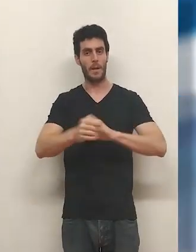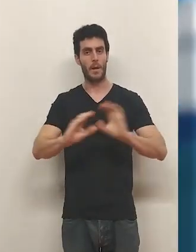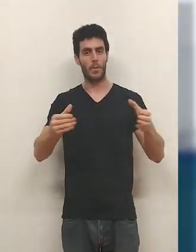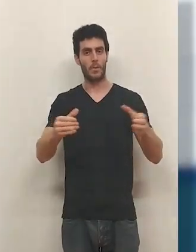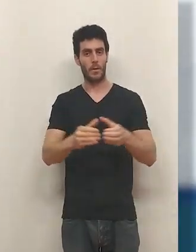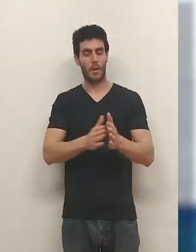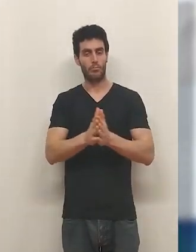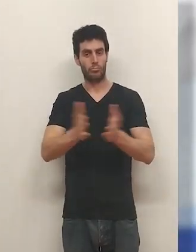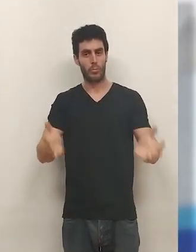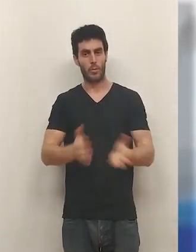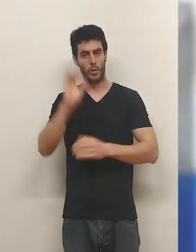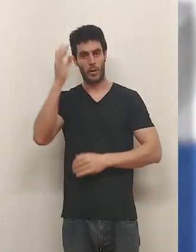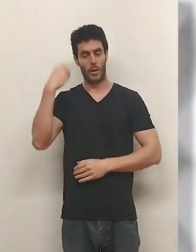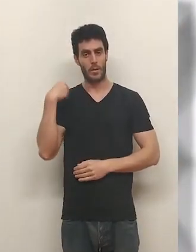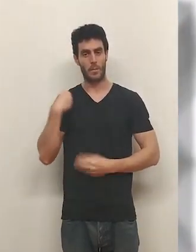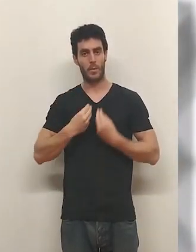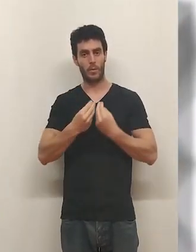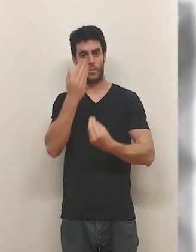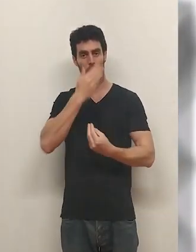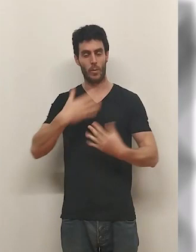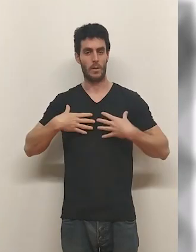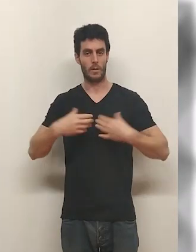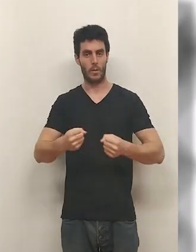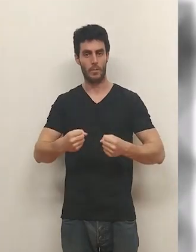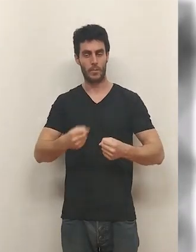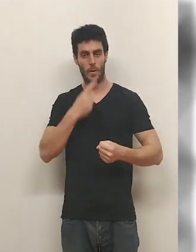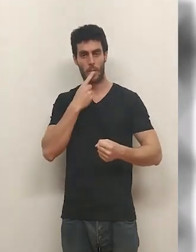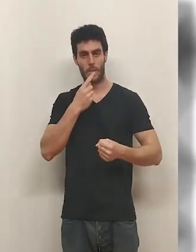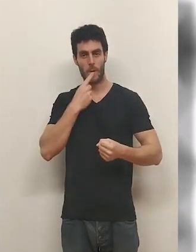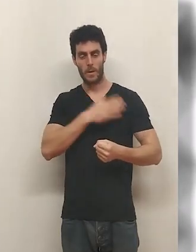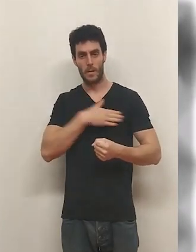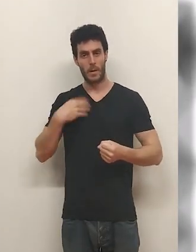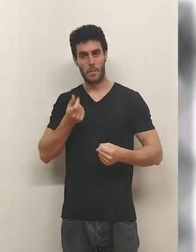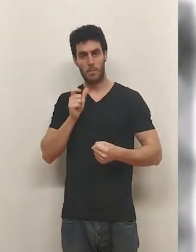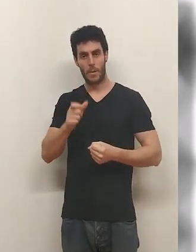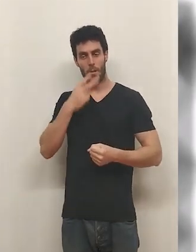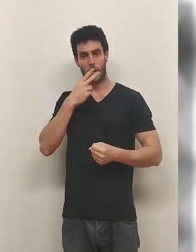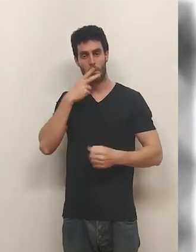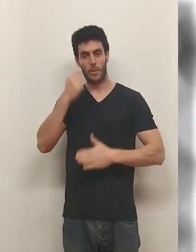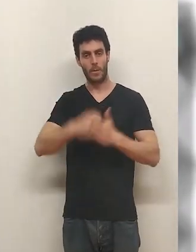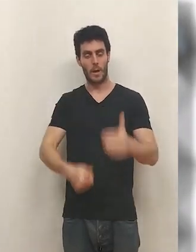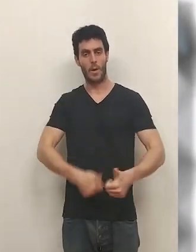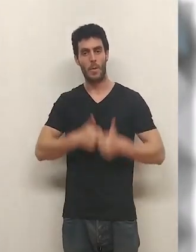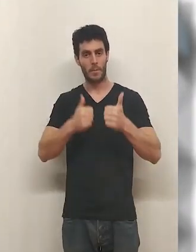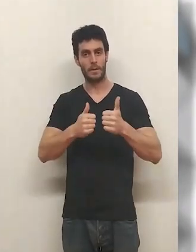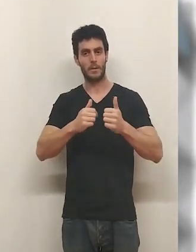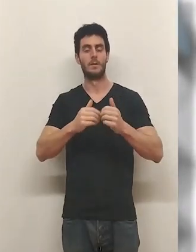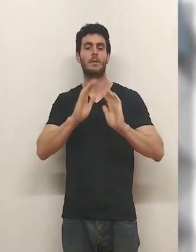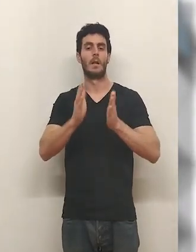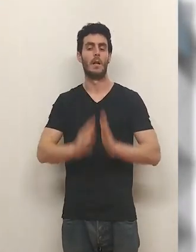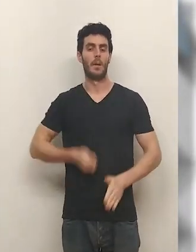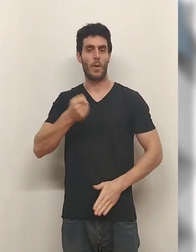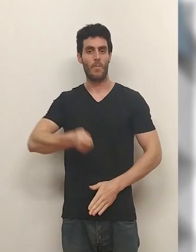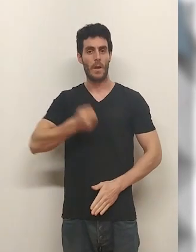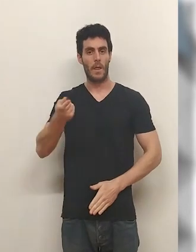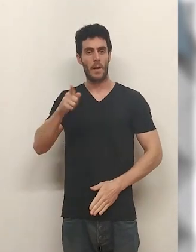Comunitaria, promotora de esta iniciativa junto a la Escuela de Salud, apuesta por aumentar el precio del tabaco, financiar los tratamientos